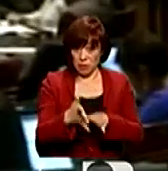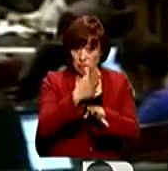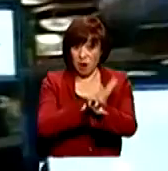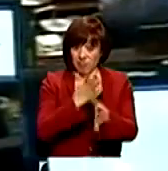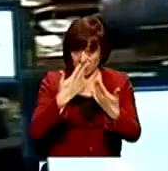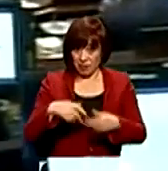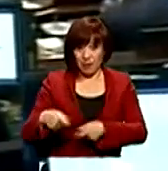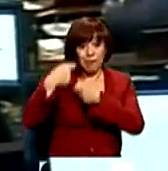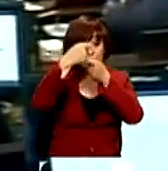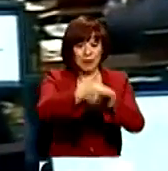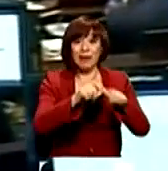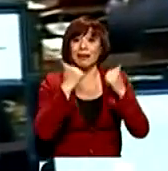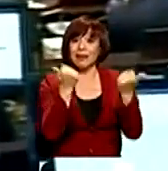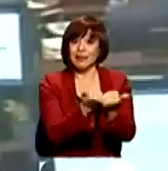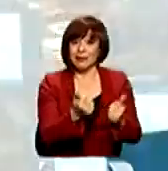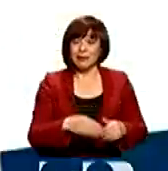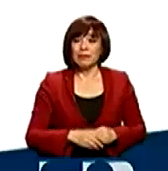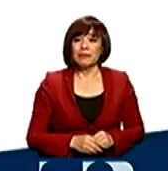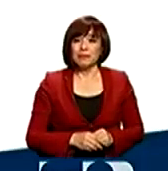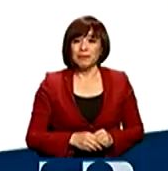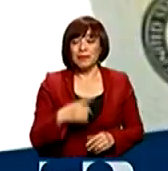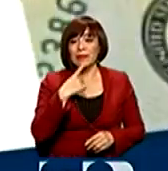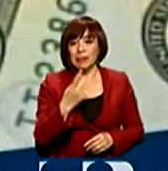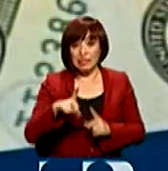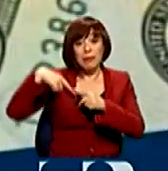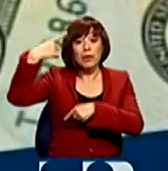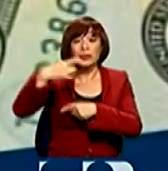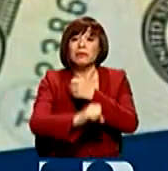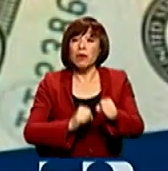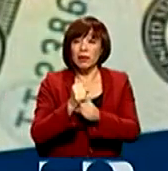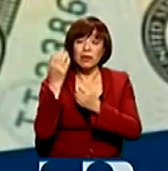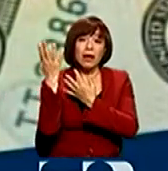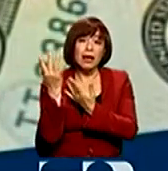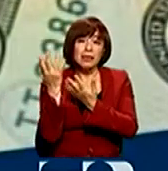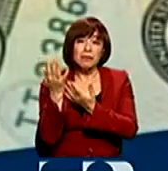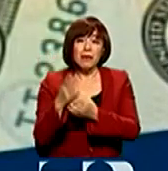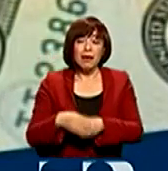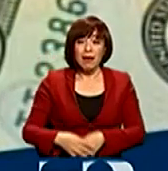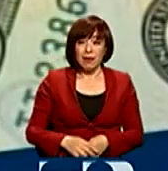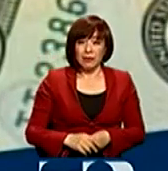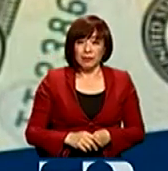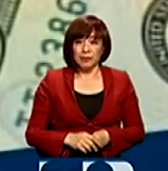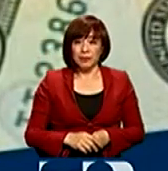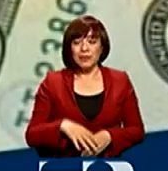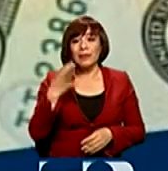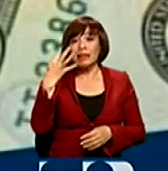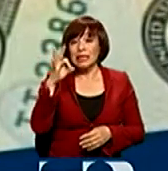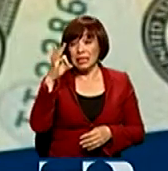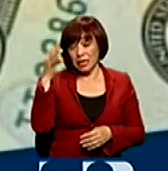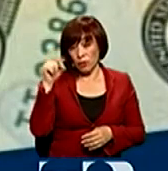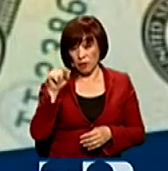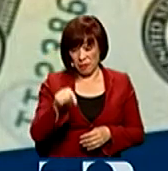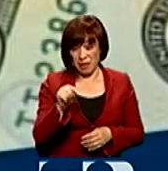el pasado 31 de octubre, se señala que para el próximo año el Estado espera ingresos totales por 19.500 millones de dólares,